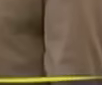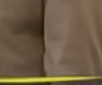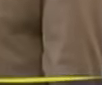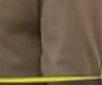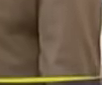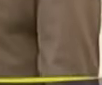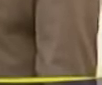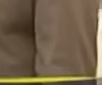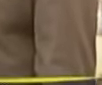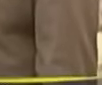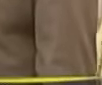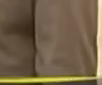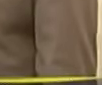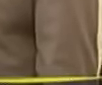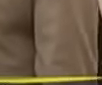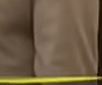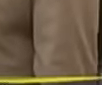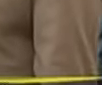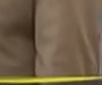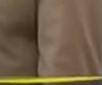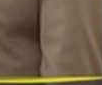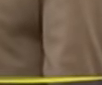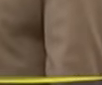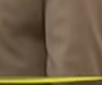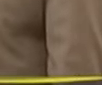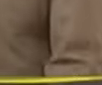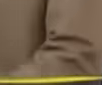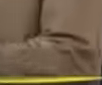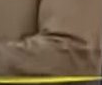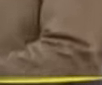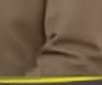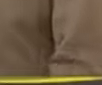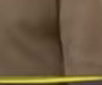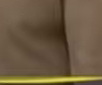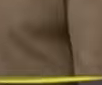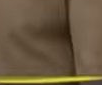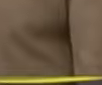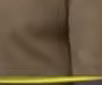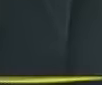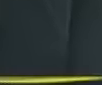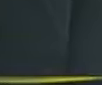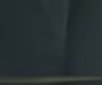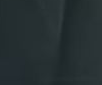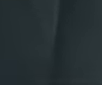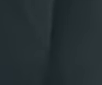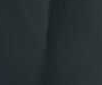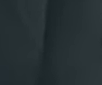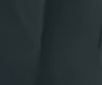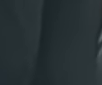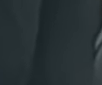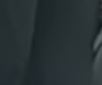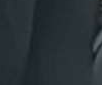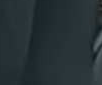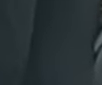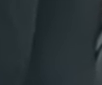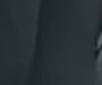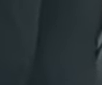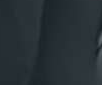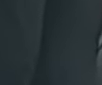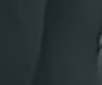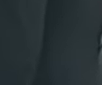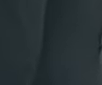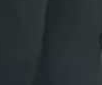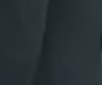Moros, y son justamente esos líderes y lideresas que el día de hoy están presentes acá en el Palacio de Miraflores. Es el caso